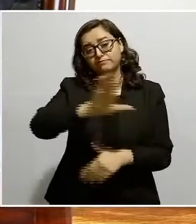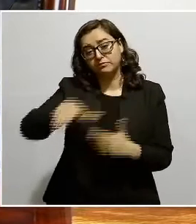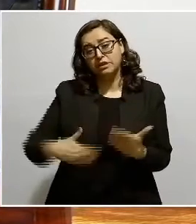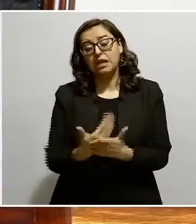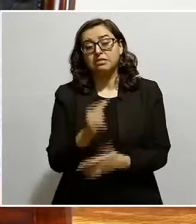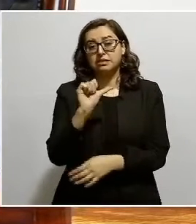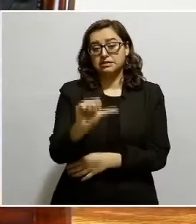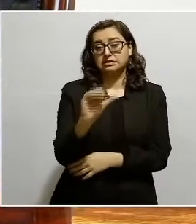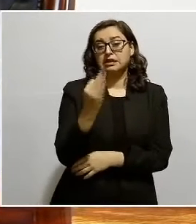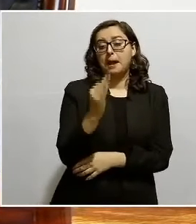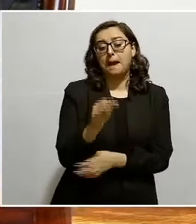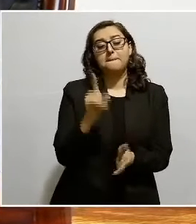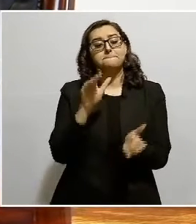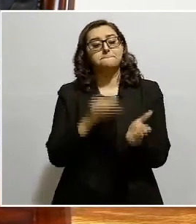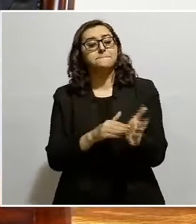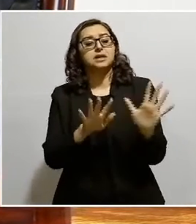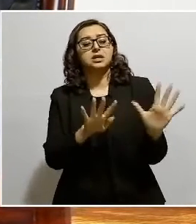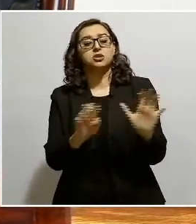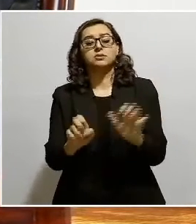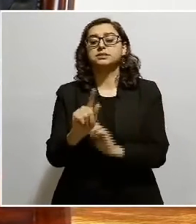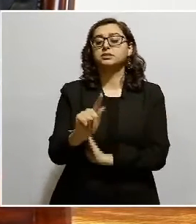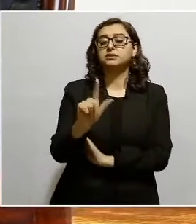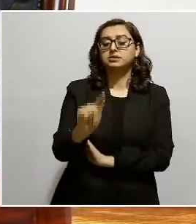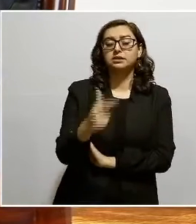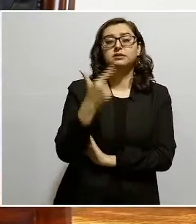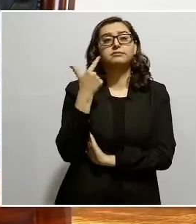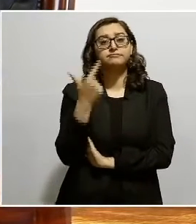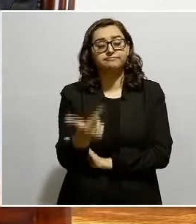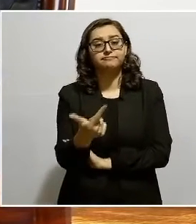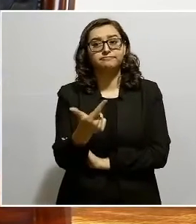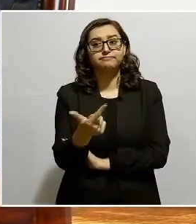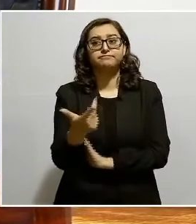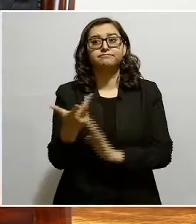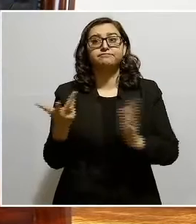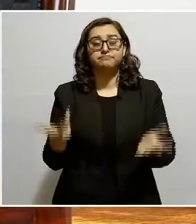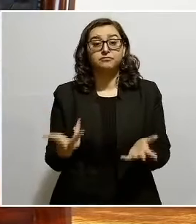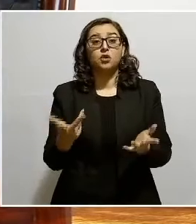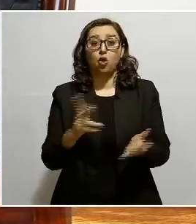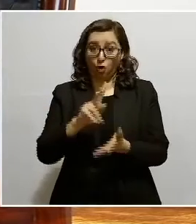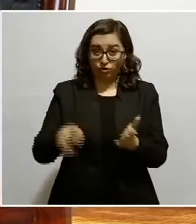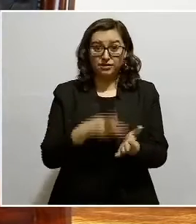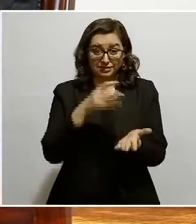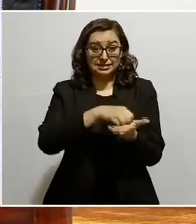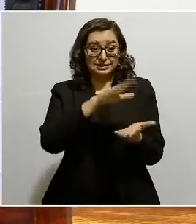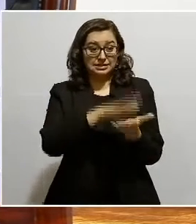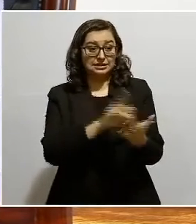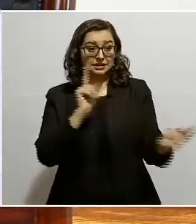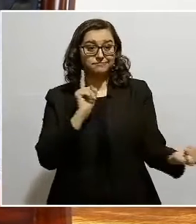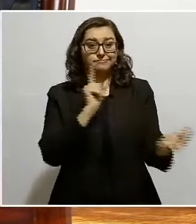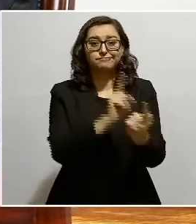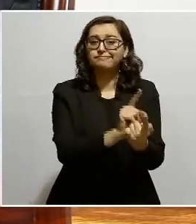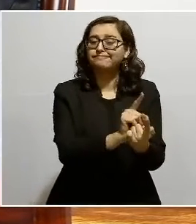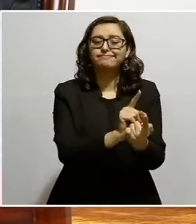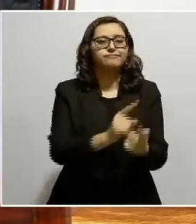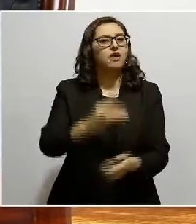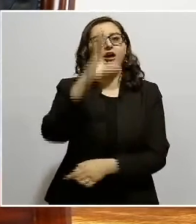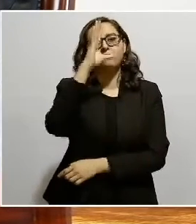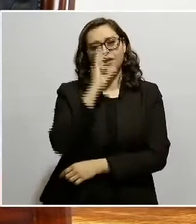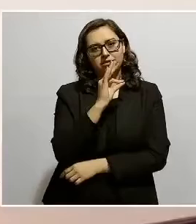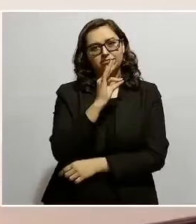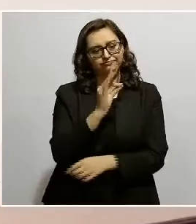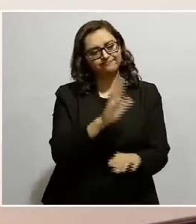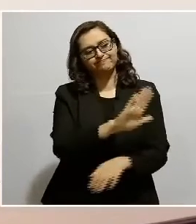febrero de 1977, día en que volveríamos a encontrarnos, me enteré que había